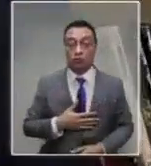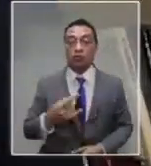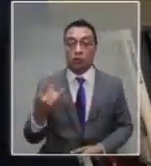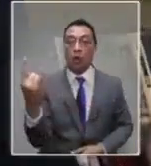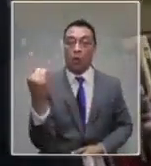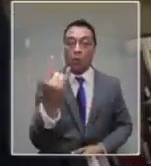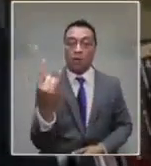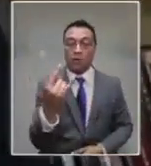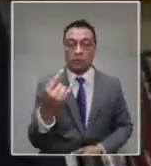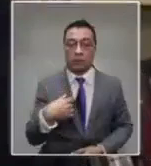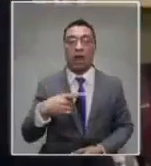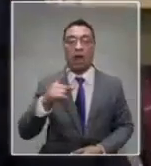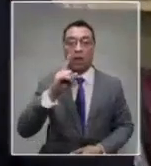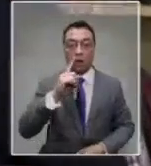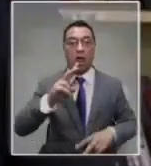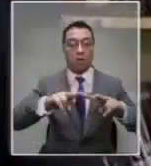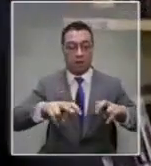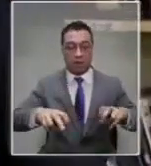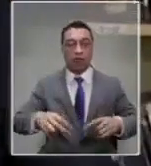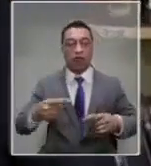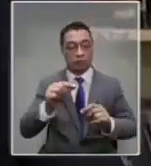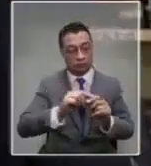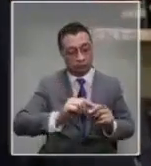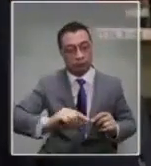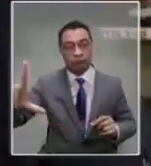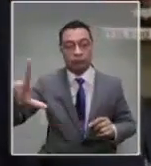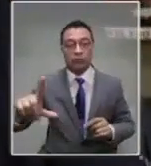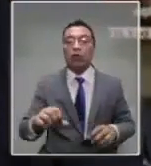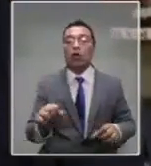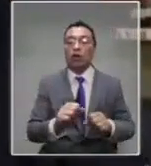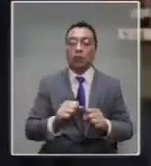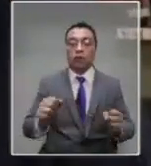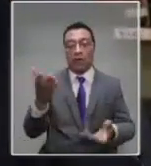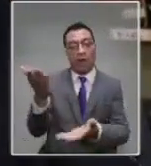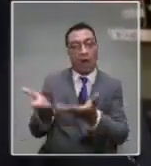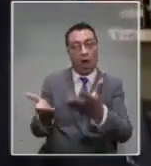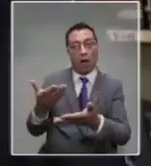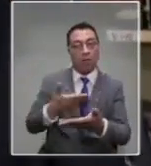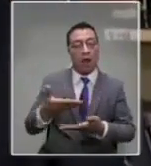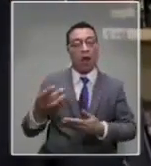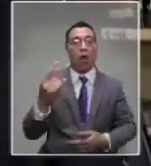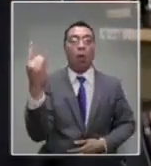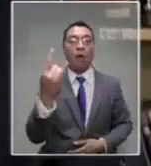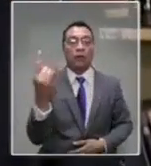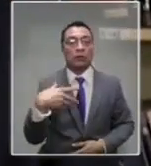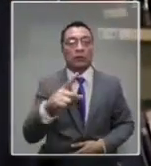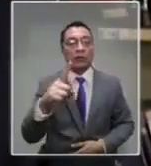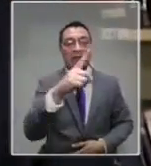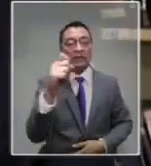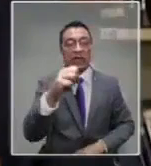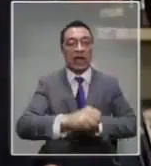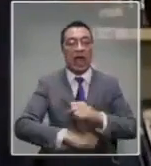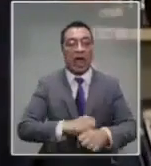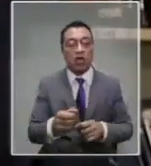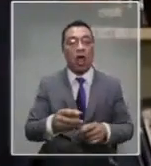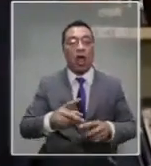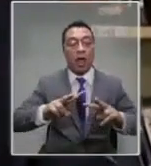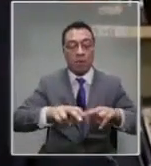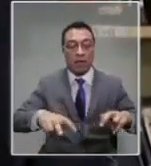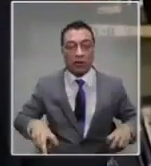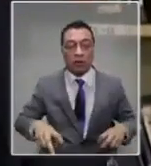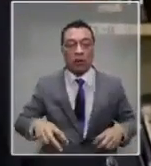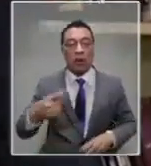universidad que está con investigación inicial. No nos podemos comparar con universidades que llevan 100 años haciendo